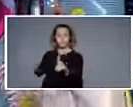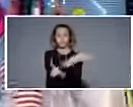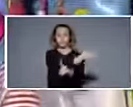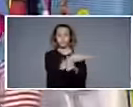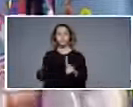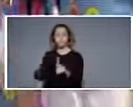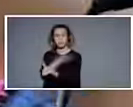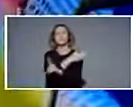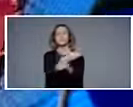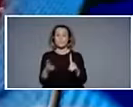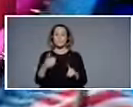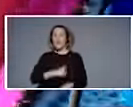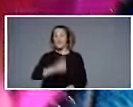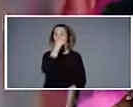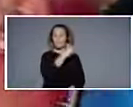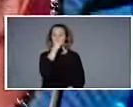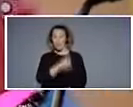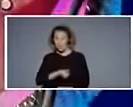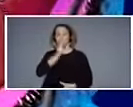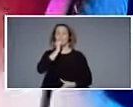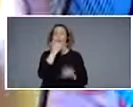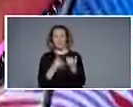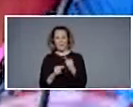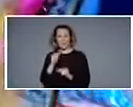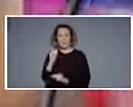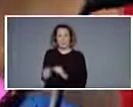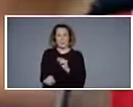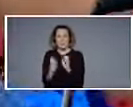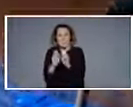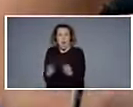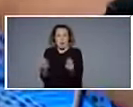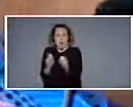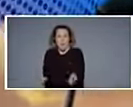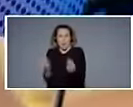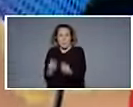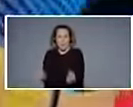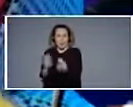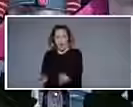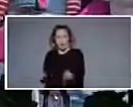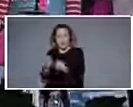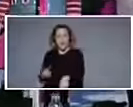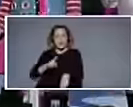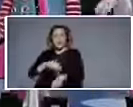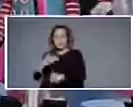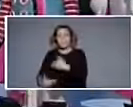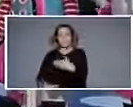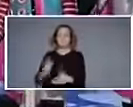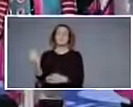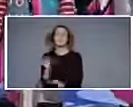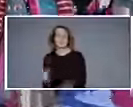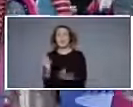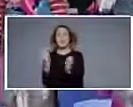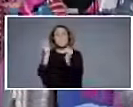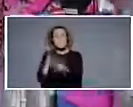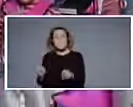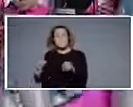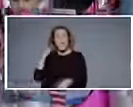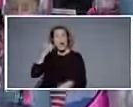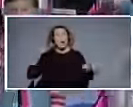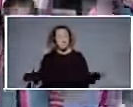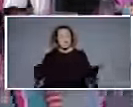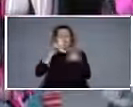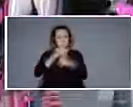matones. Vino que se pica y no mejora con el paso de los años. Duele mucho en la